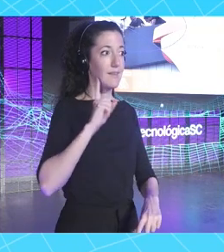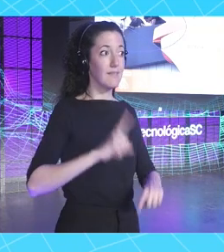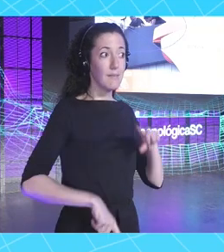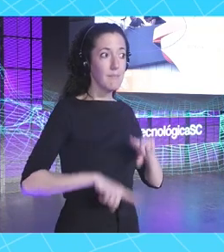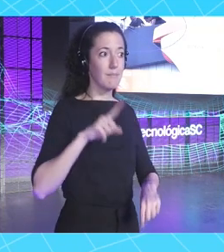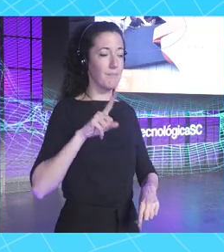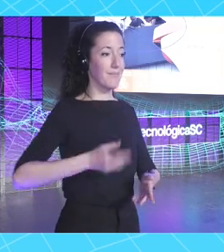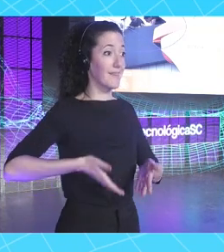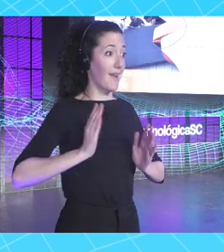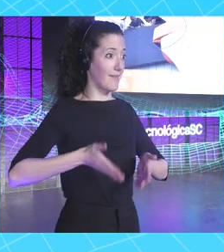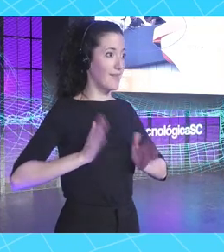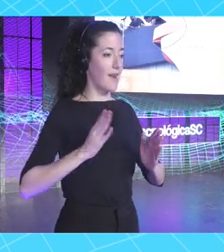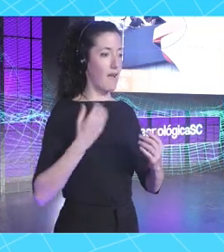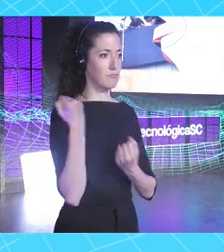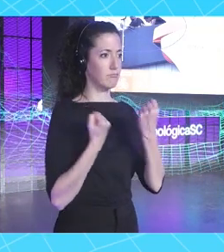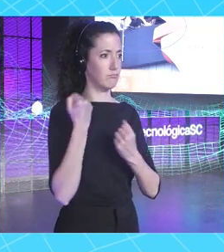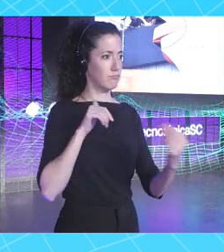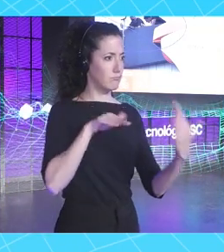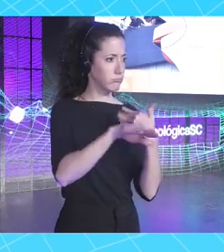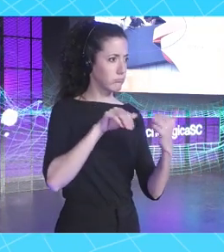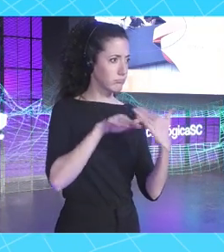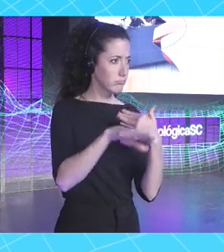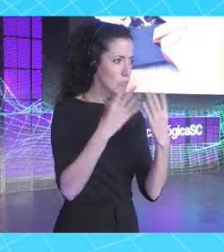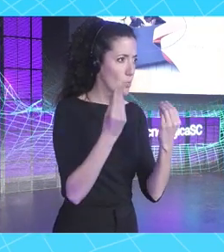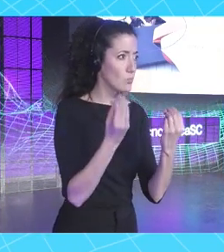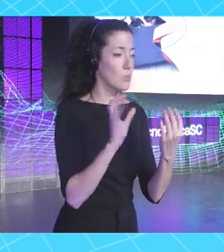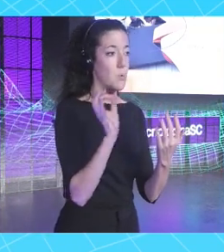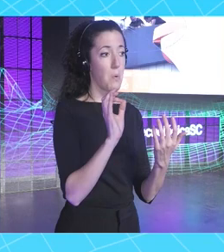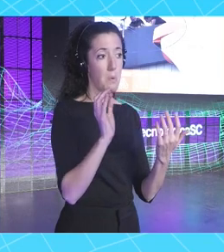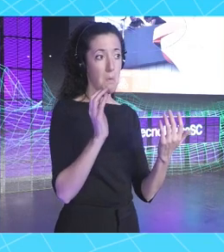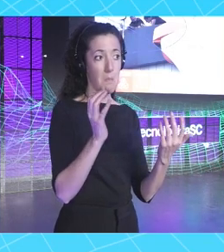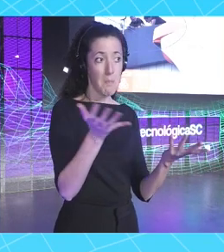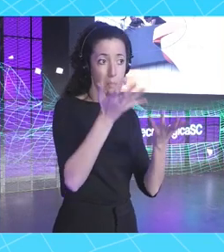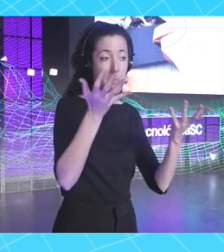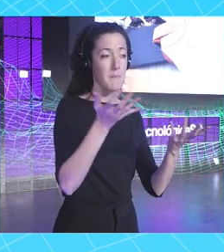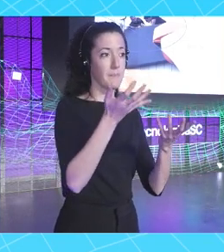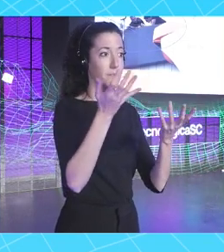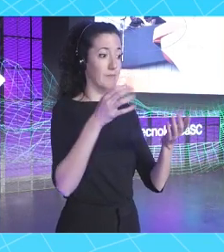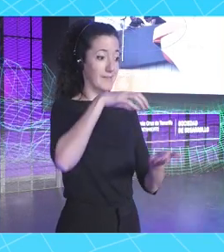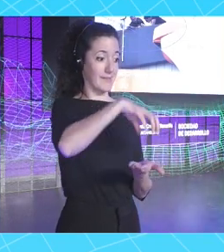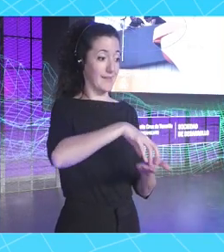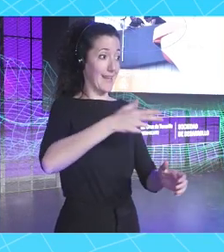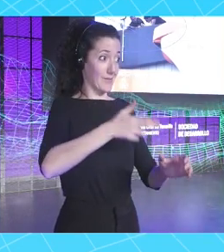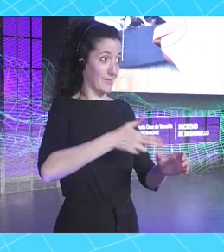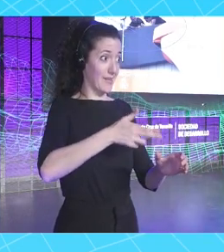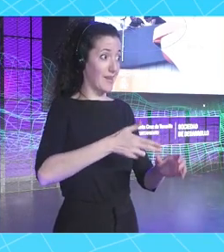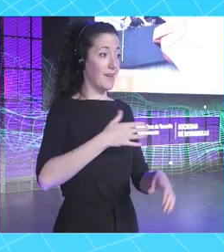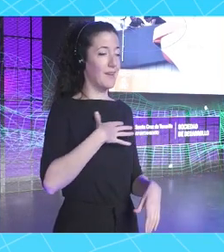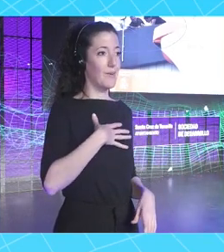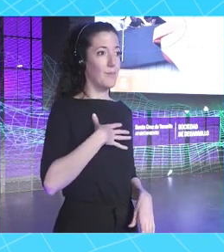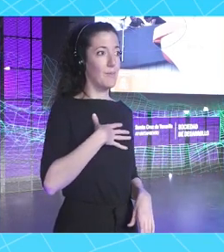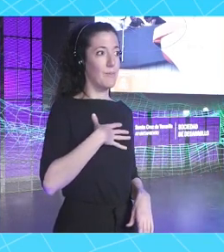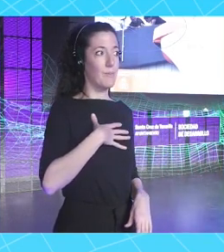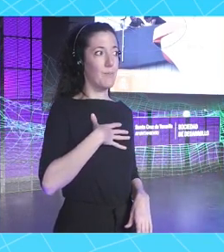en la carretera en ese momento pues las gasolineras podían tener una relación de